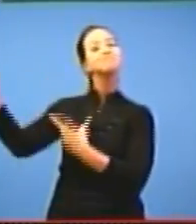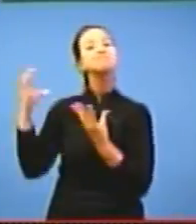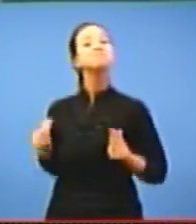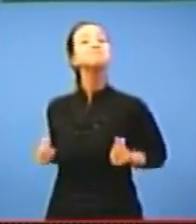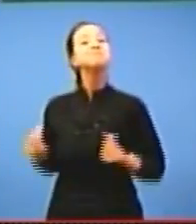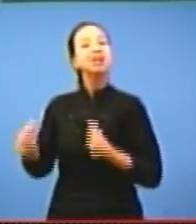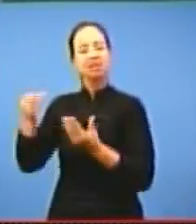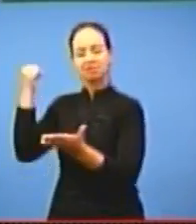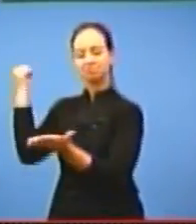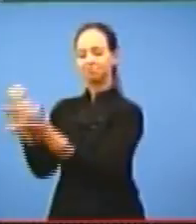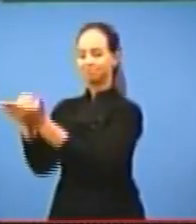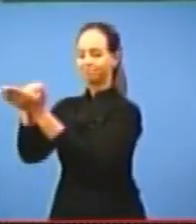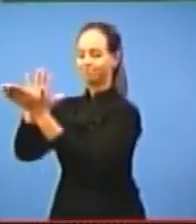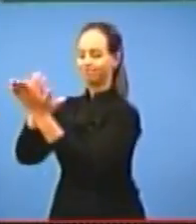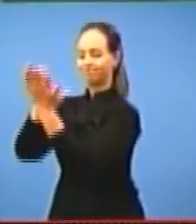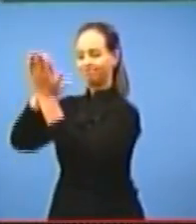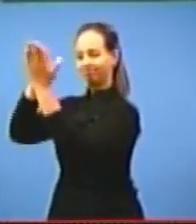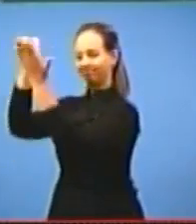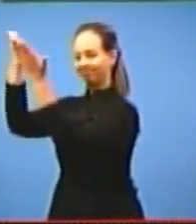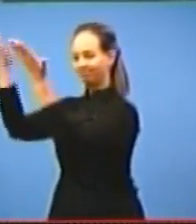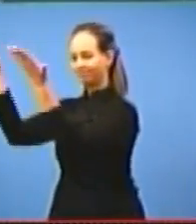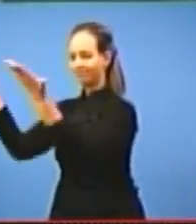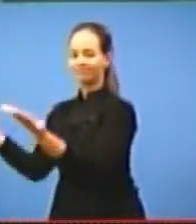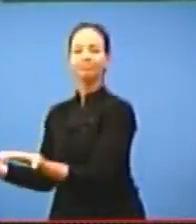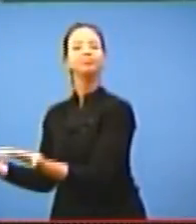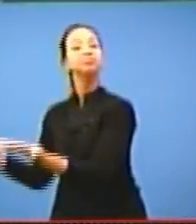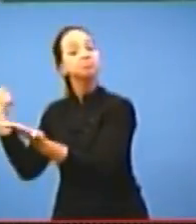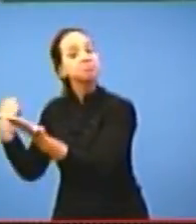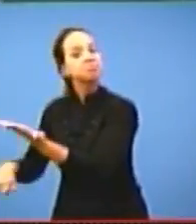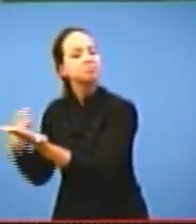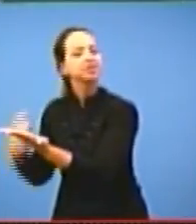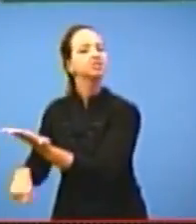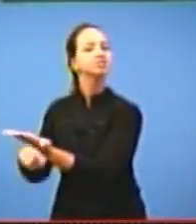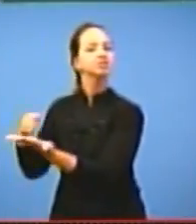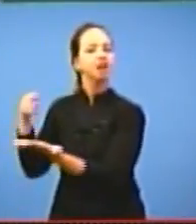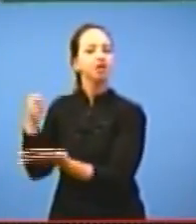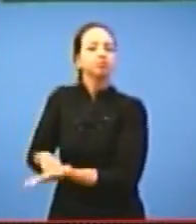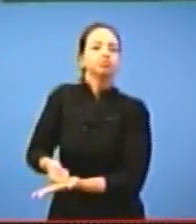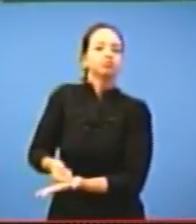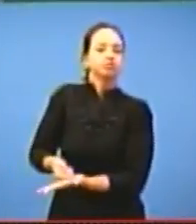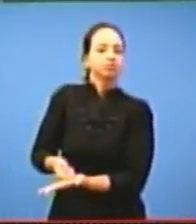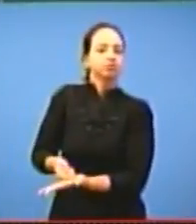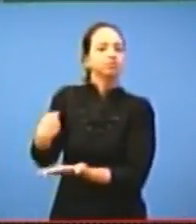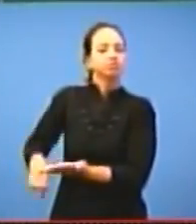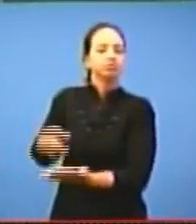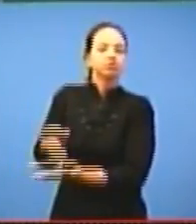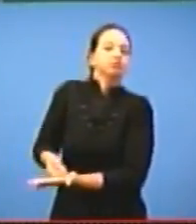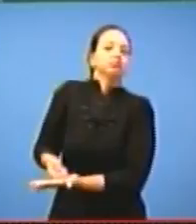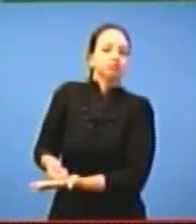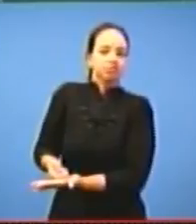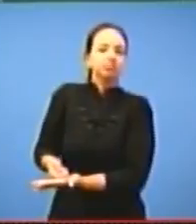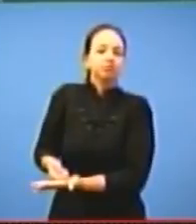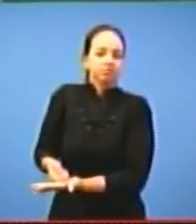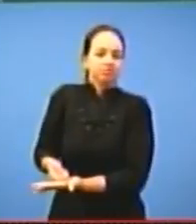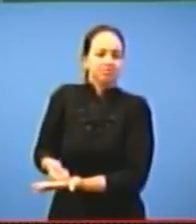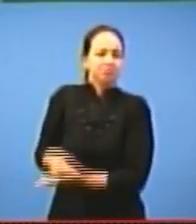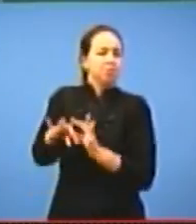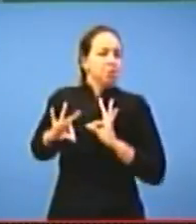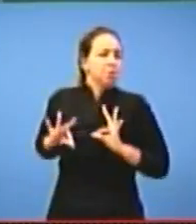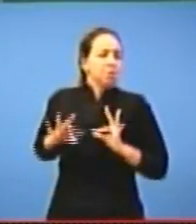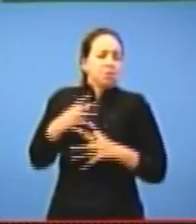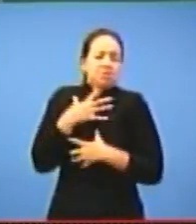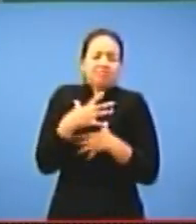iba a abrir el libro. La profecía tenía que ser cumplida. La profecía estaba sobre él, mis hermanos. Toda angustia